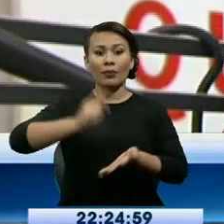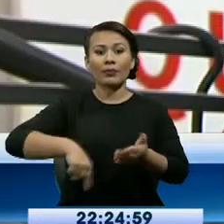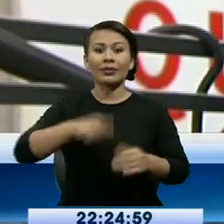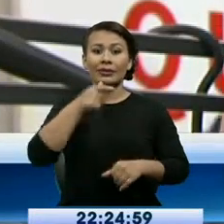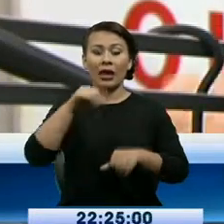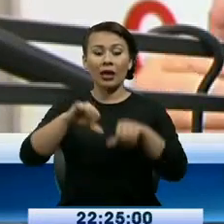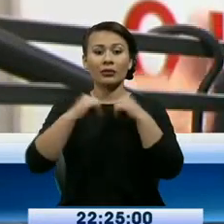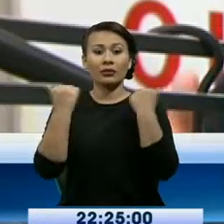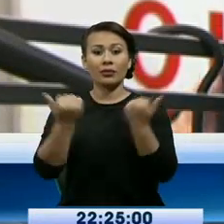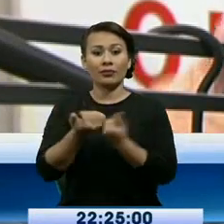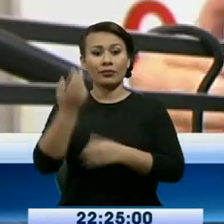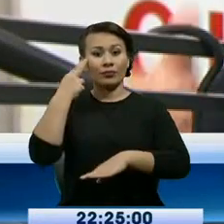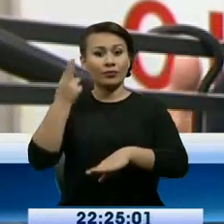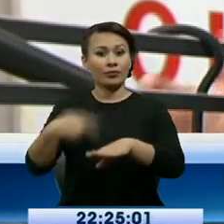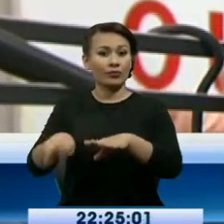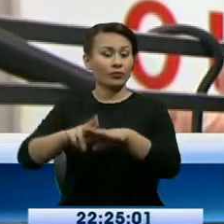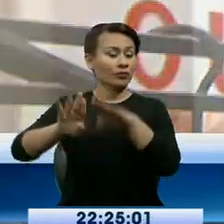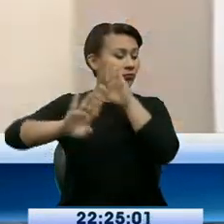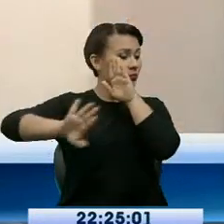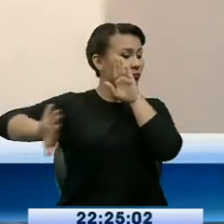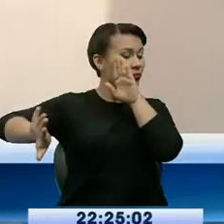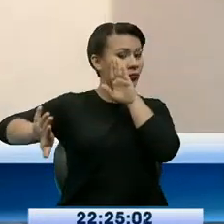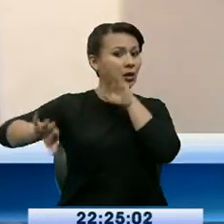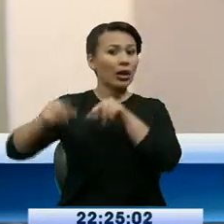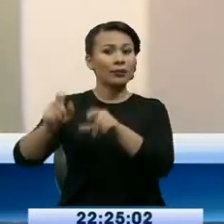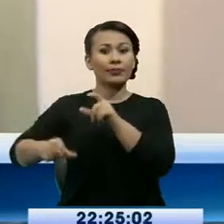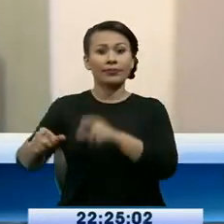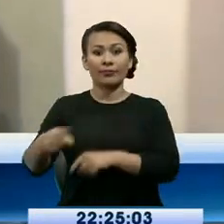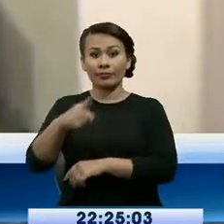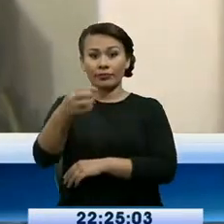por una Asamblea Nacional que le dio la espalda al pueblo ecuatoriano. Informó Jorge Escobar.